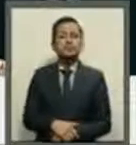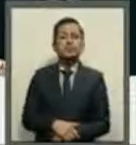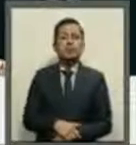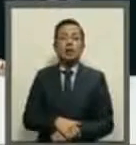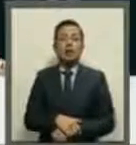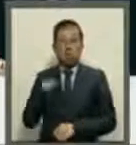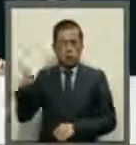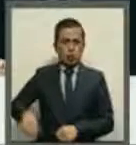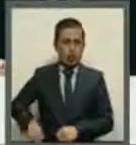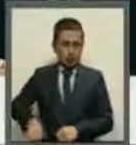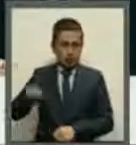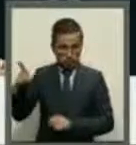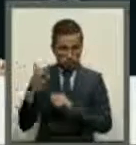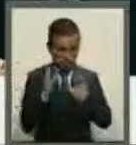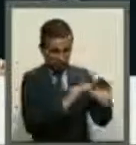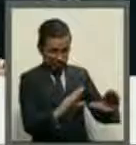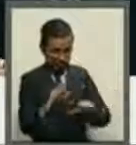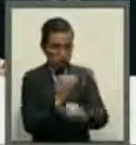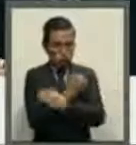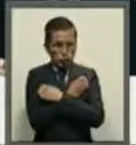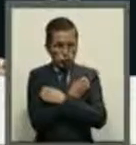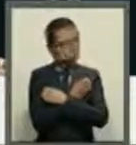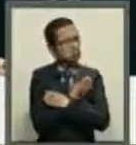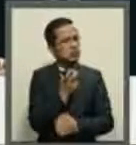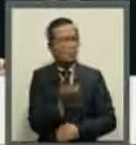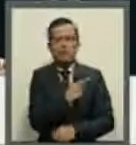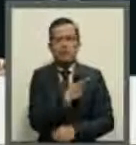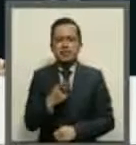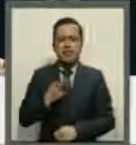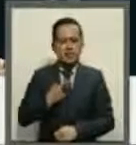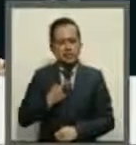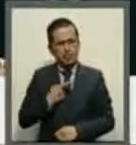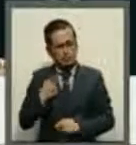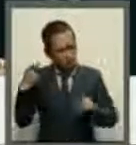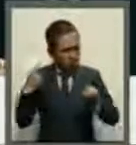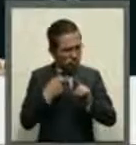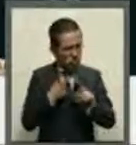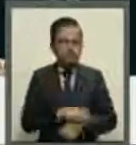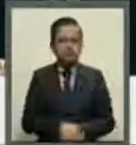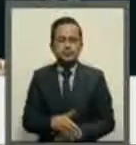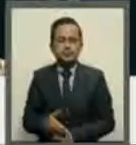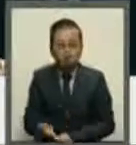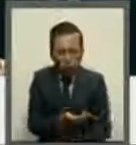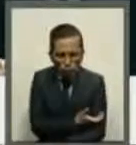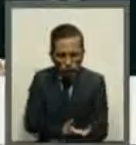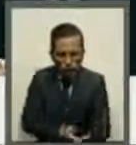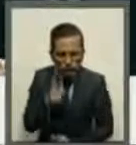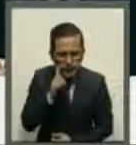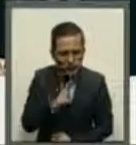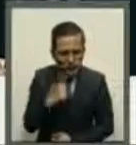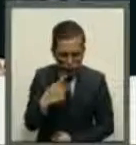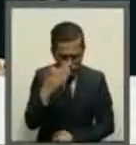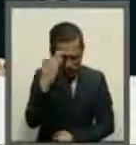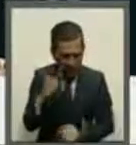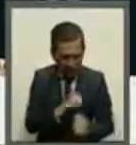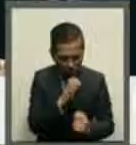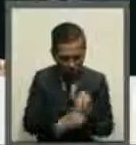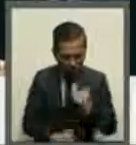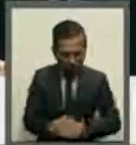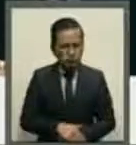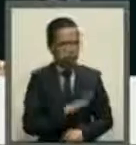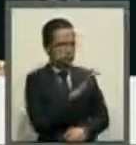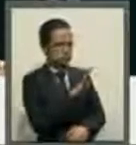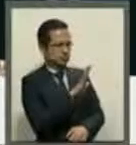que imparta el Estado tenderá a desarrollar armónicamente... Compañera diputado, su tiempo se ha agotado. Si me